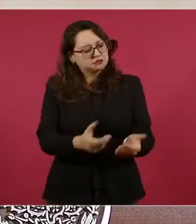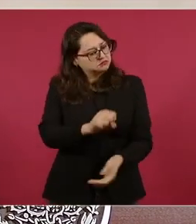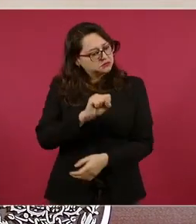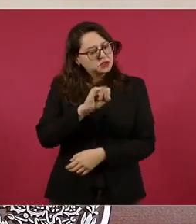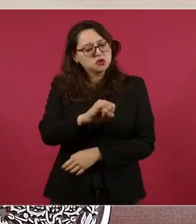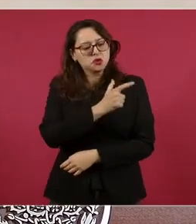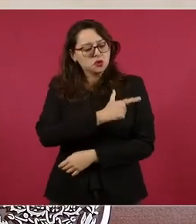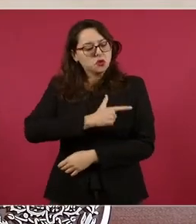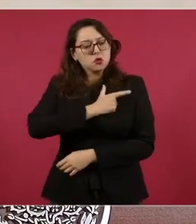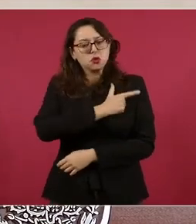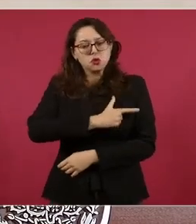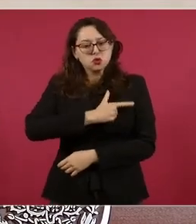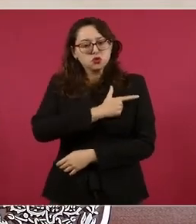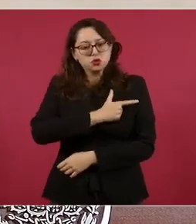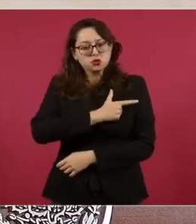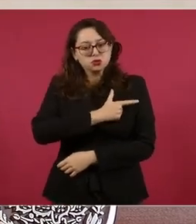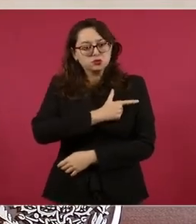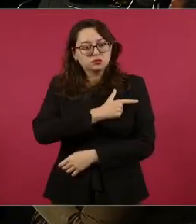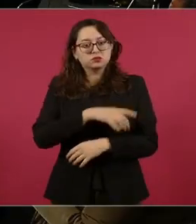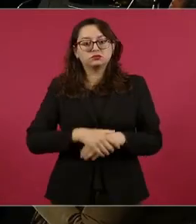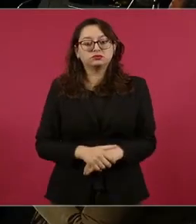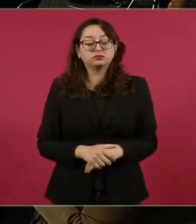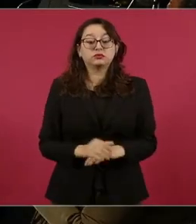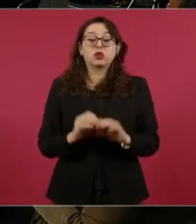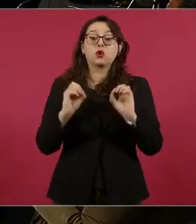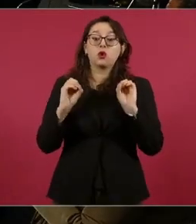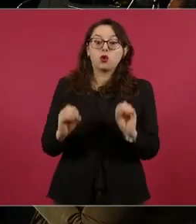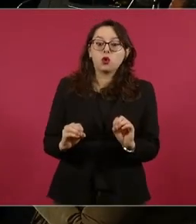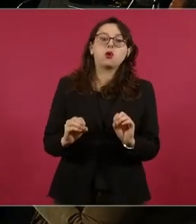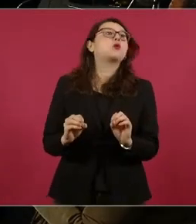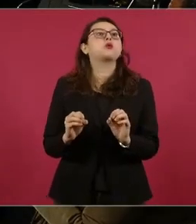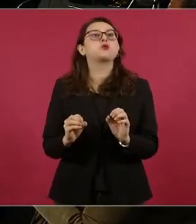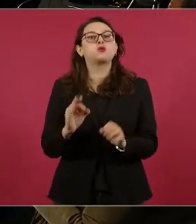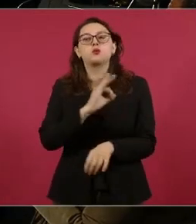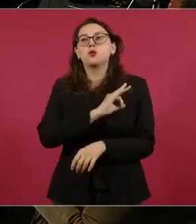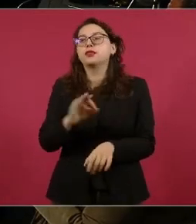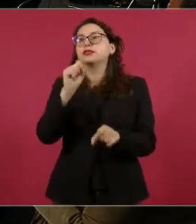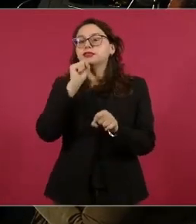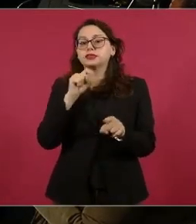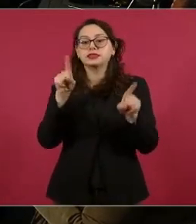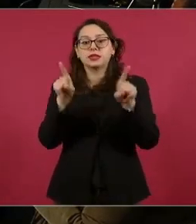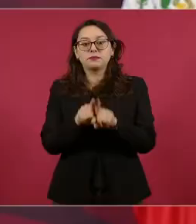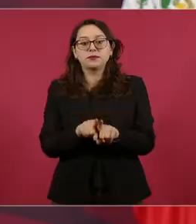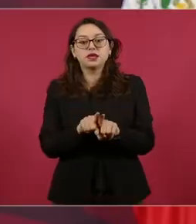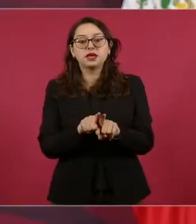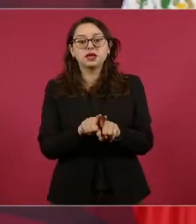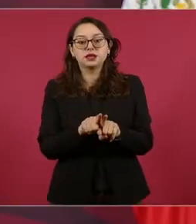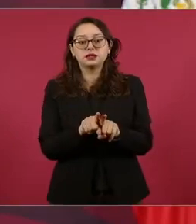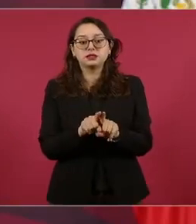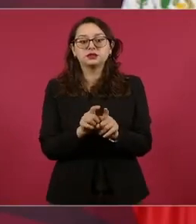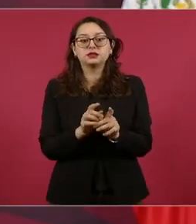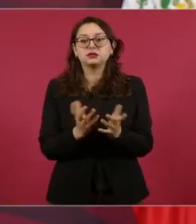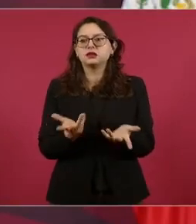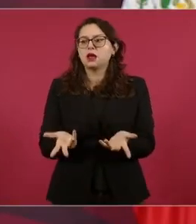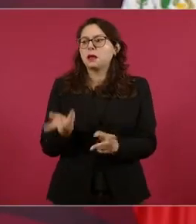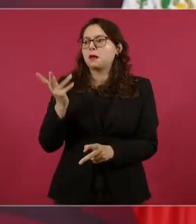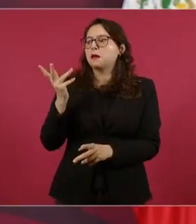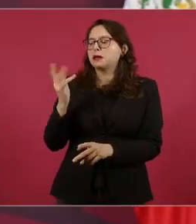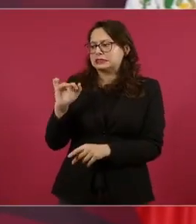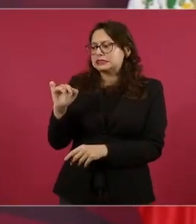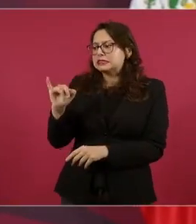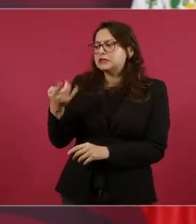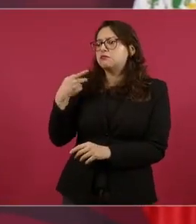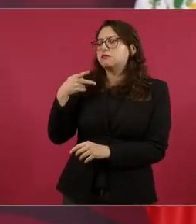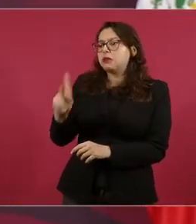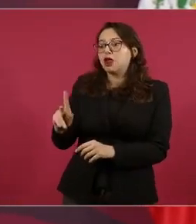bien o participamos pero vamos a ir poco a